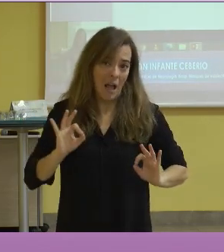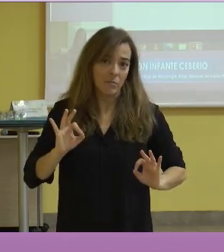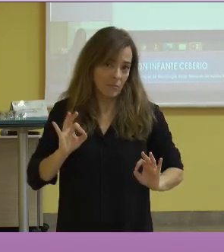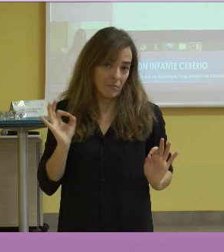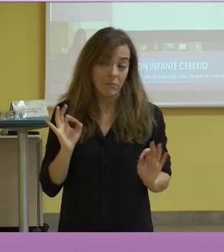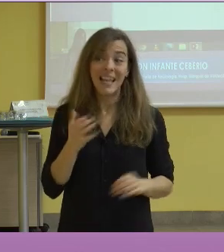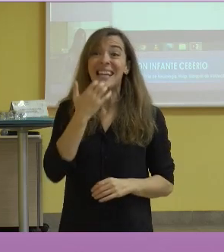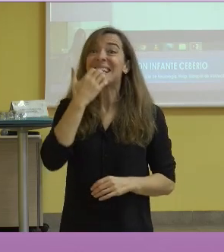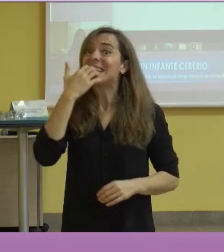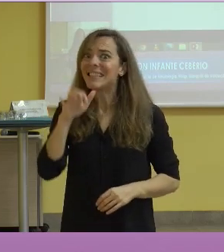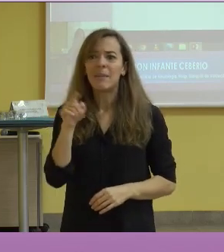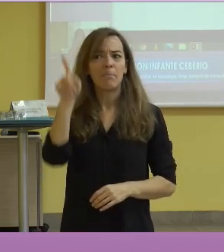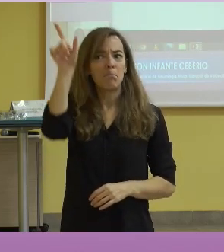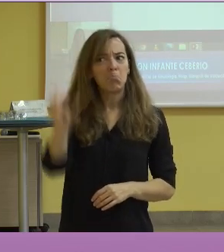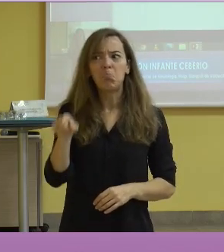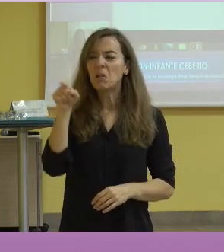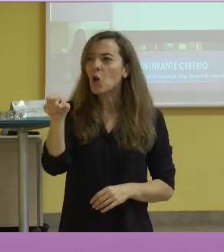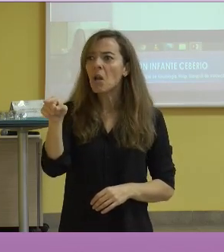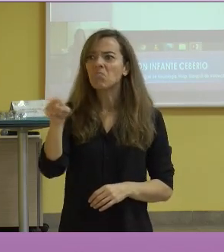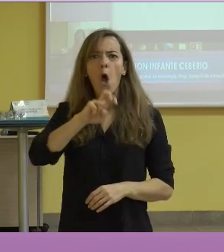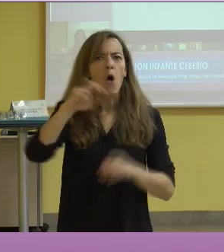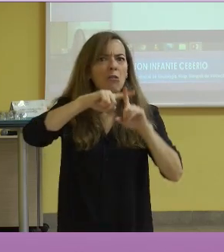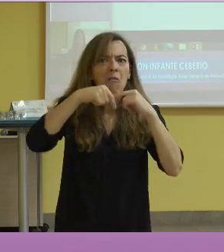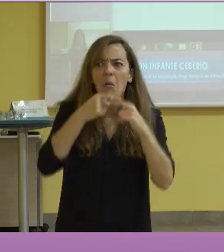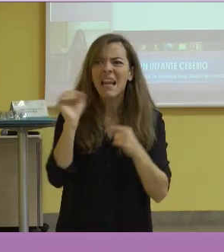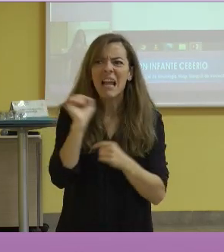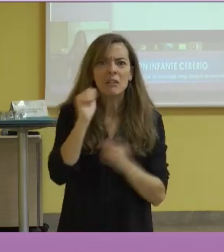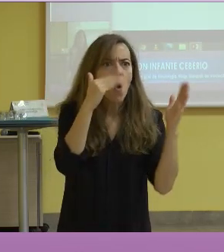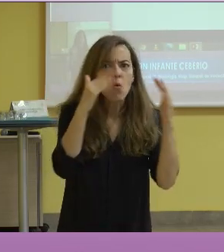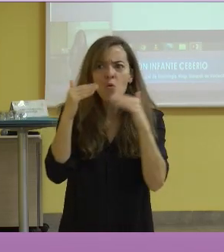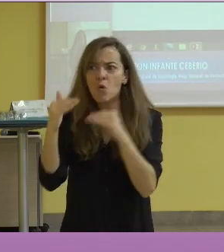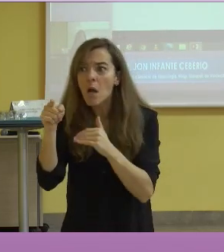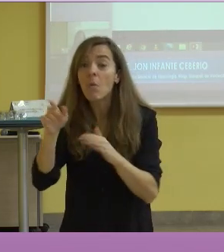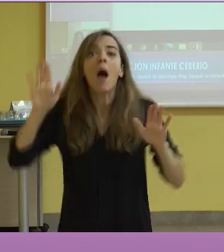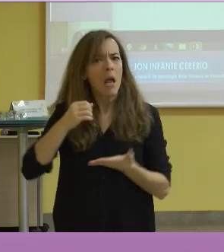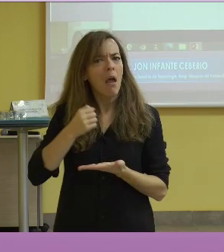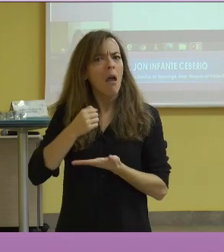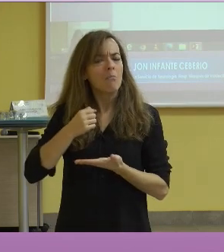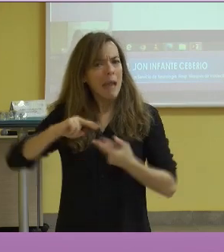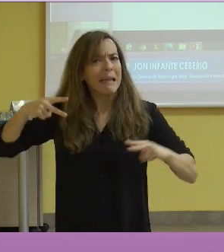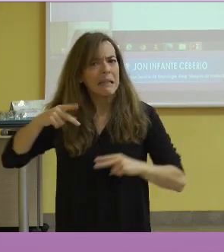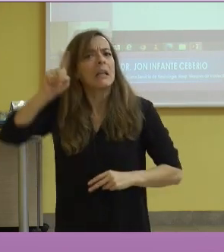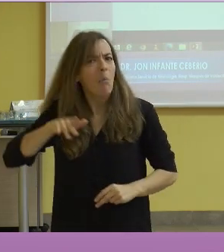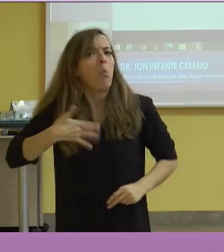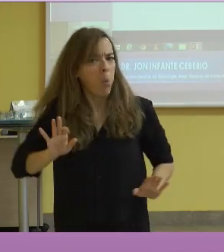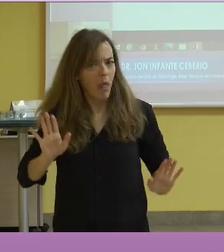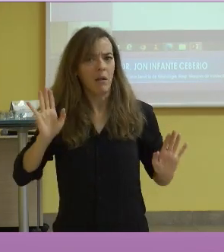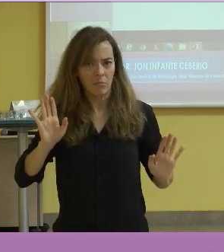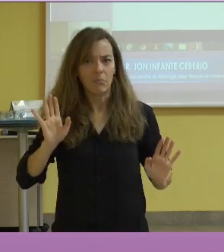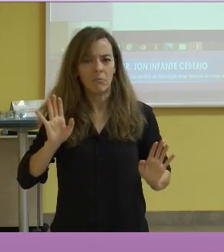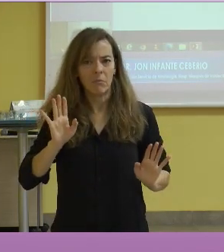Si es un paciente que no hay ningún antecedente familiar, eso no nos descarta que sea una ataxia genética. Hay muchas razones por las